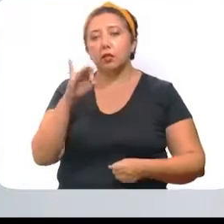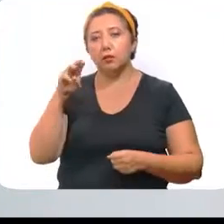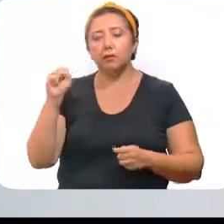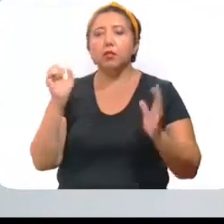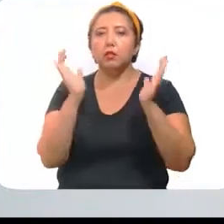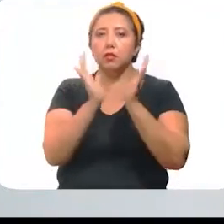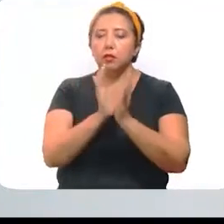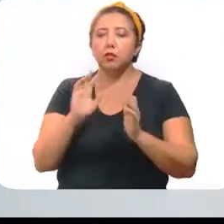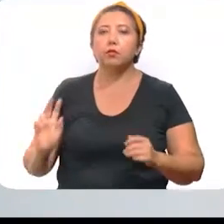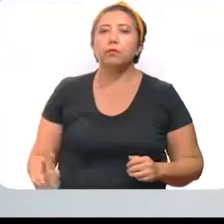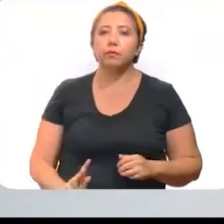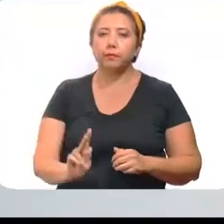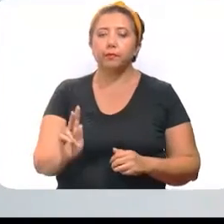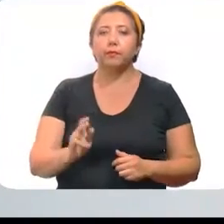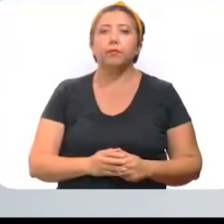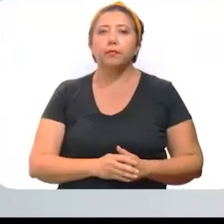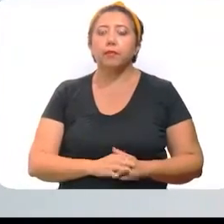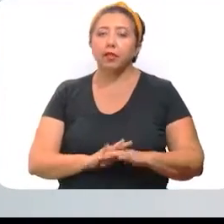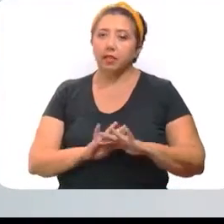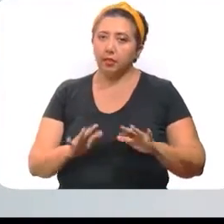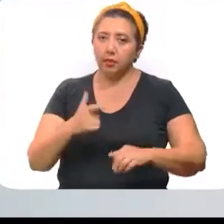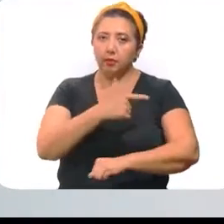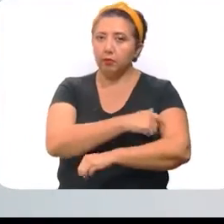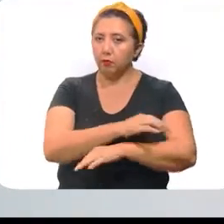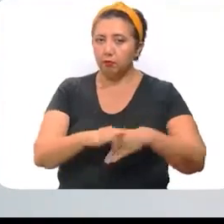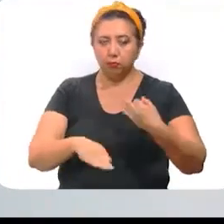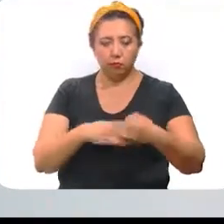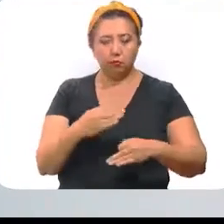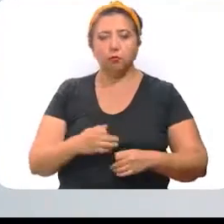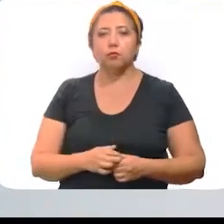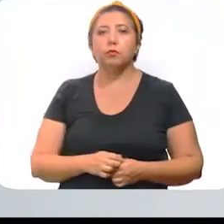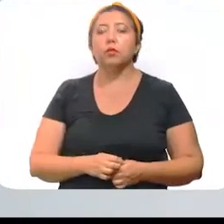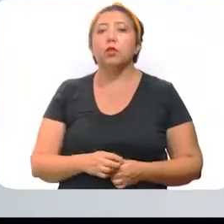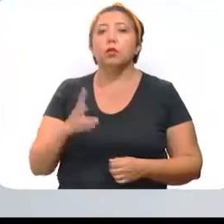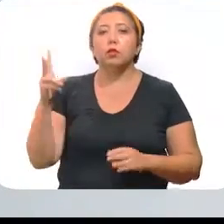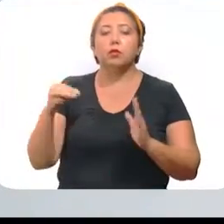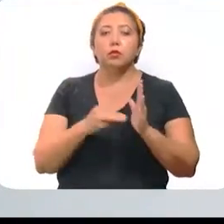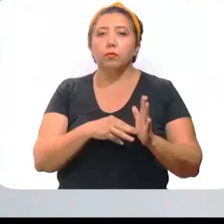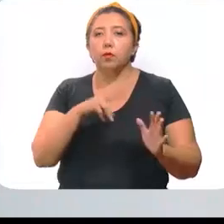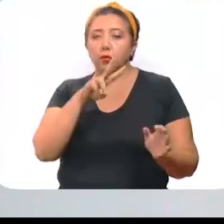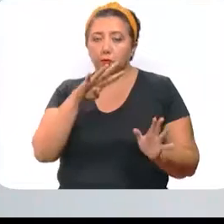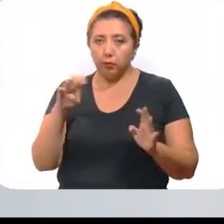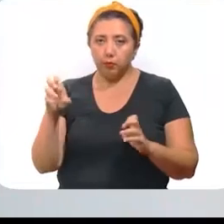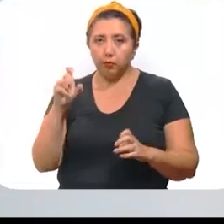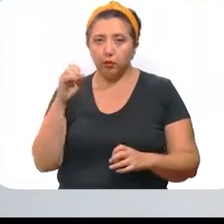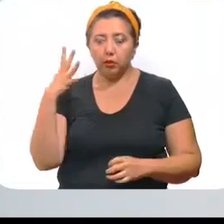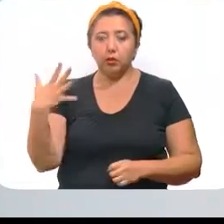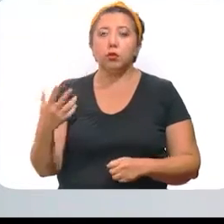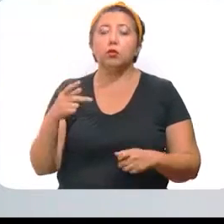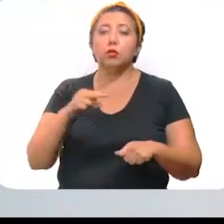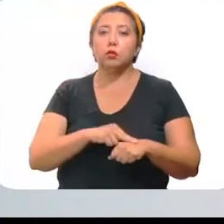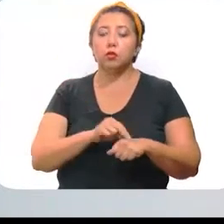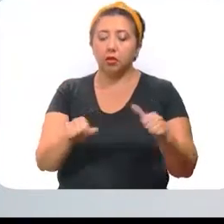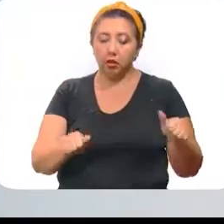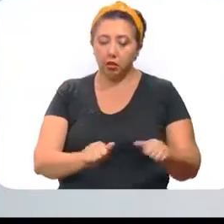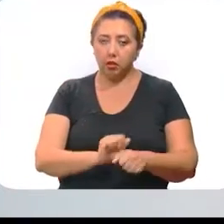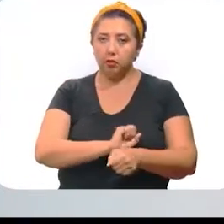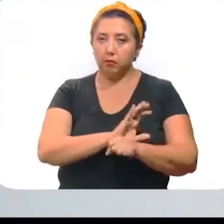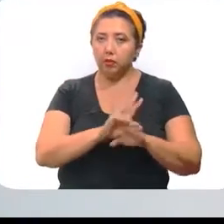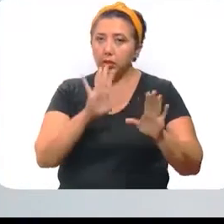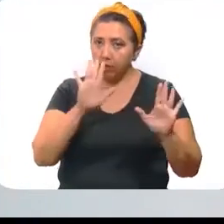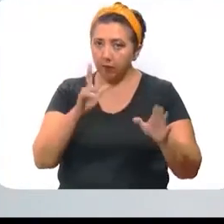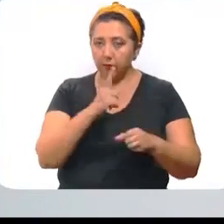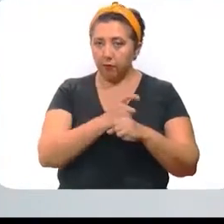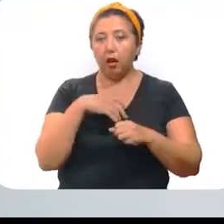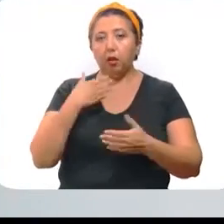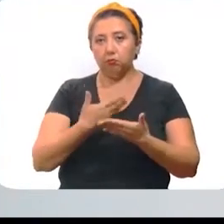IMSS y el ISSSTE en el interior del estado. Ya se aplicó el 100%. 2.925 para personal médico de áreas COVID que ya recibieron la